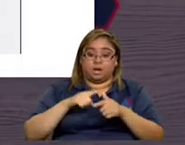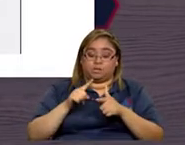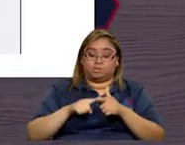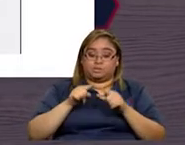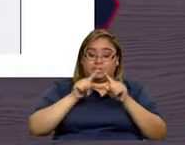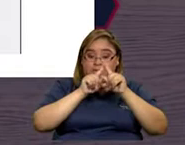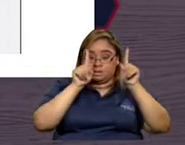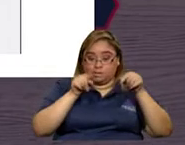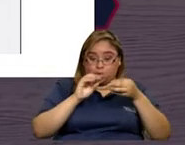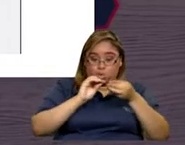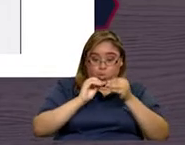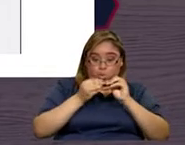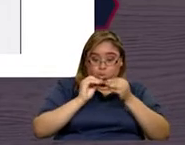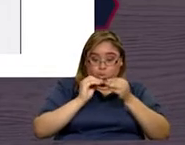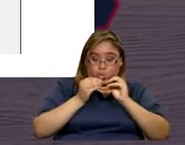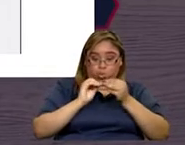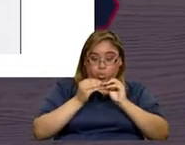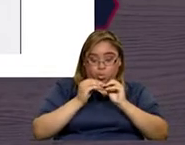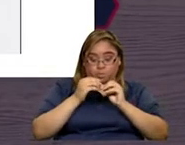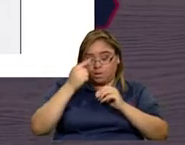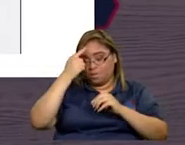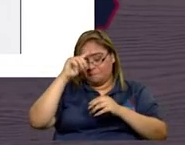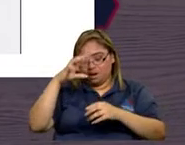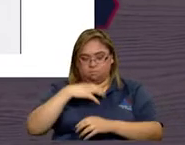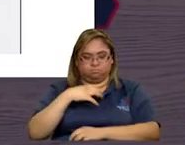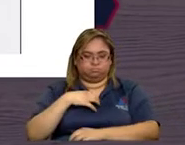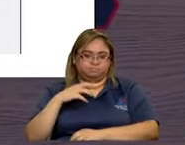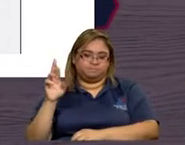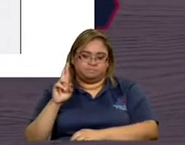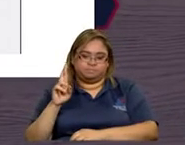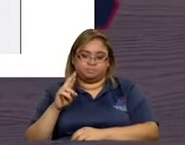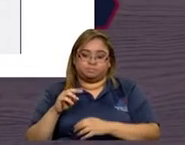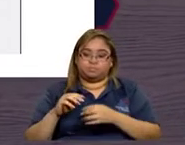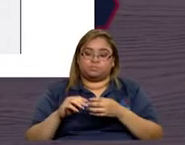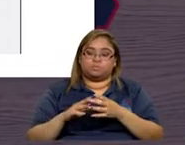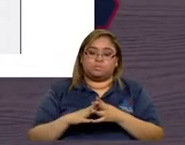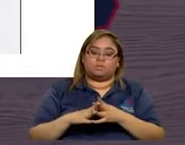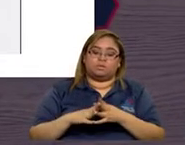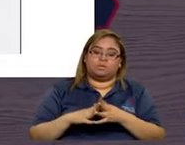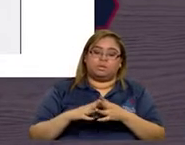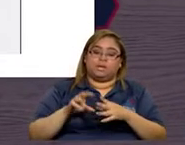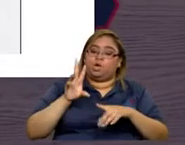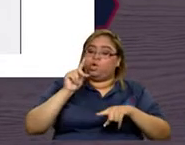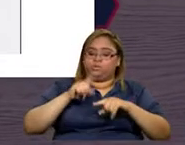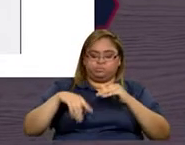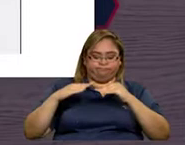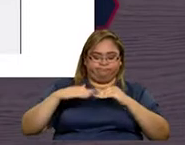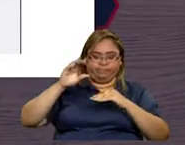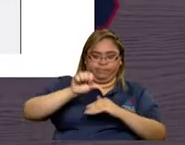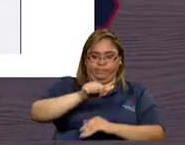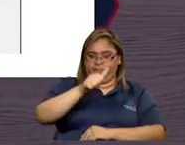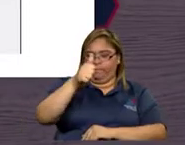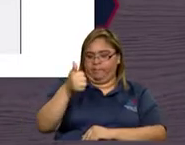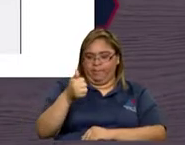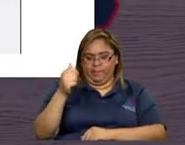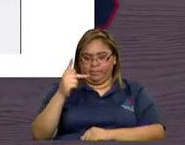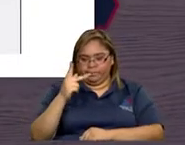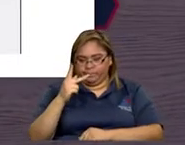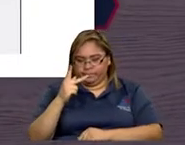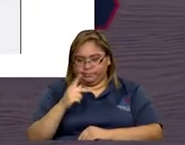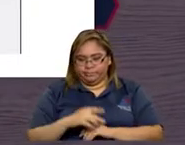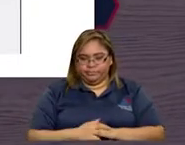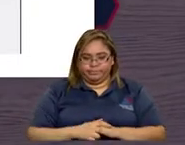numeración, para este tipo de resistencia, los valores no exceden de 10 ohmios. ¿Ok? Lo que quiere decir que